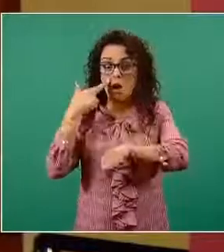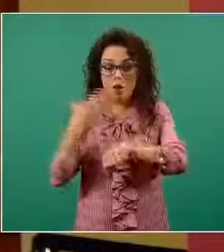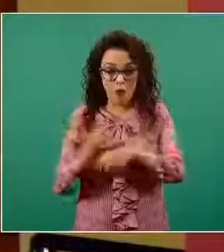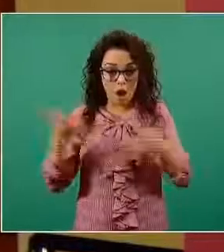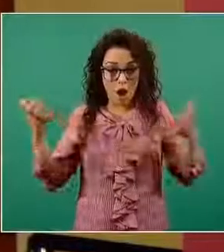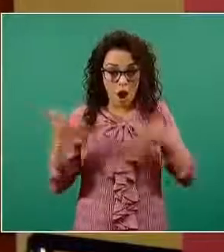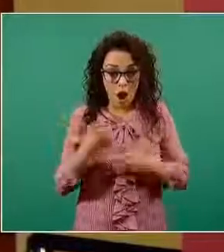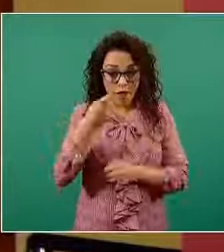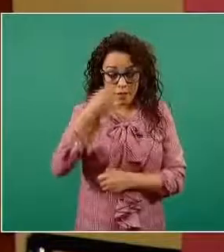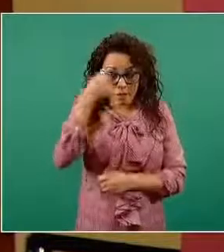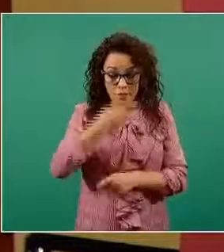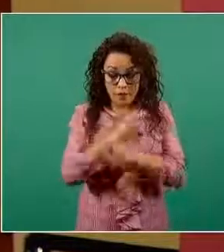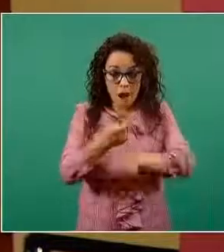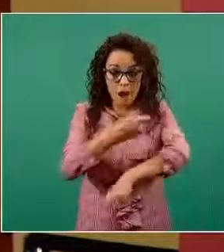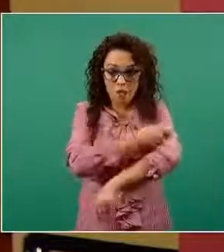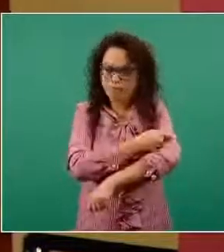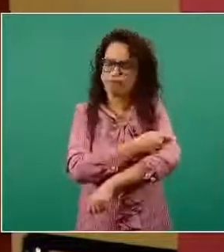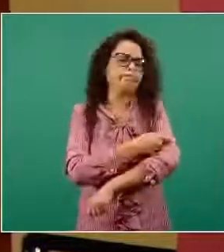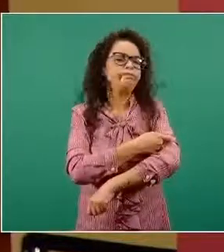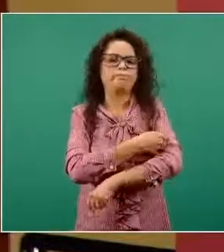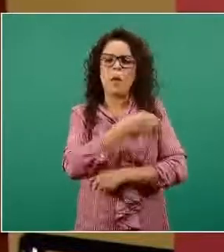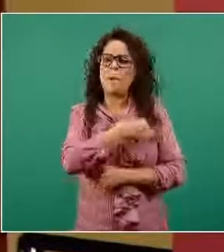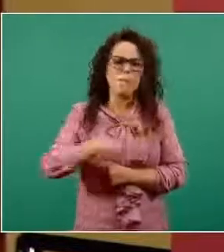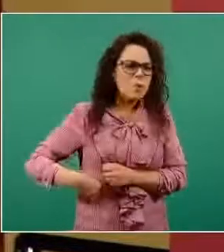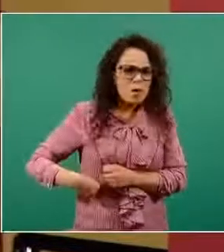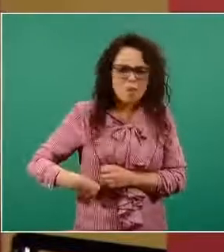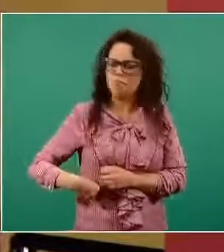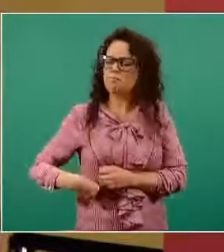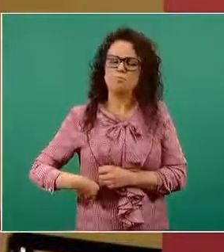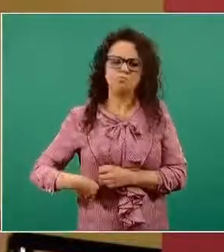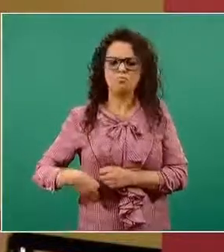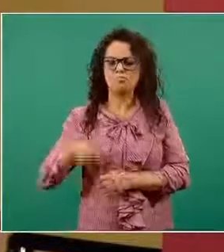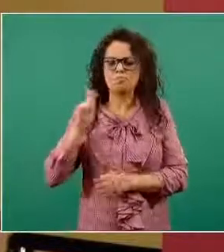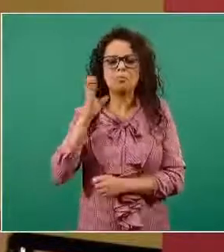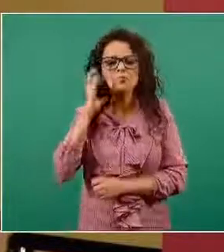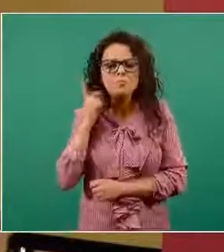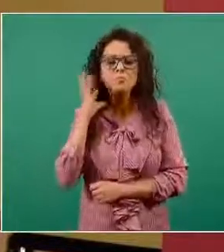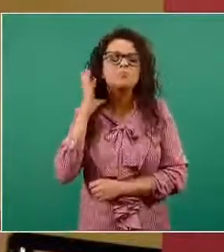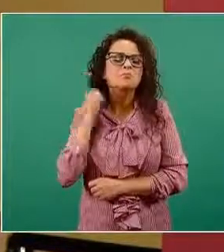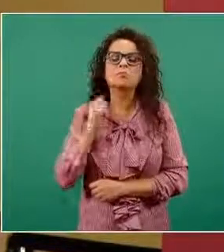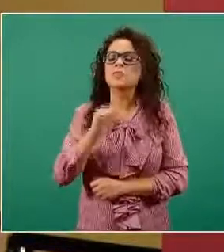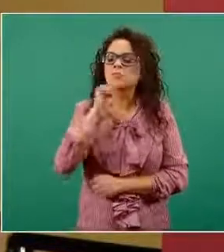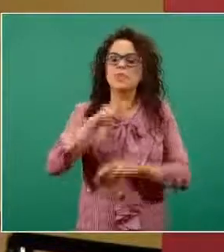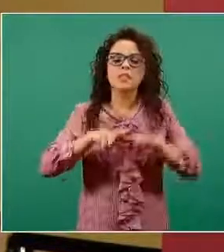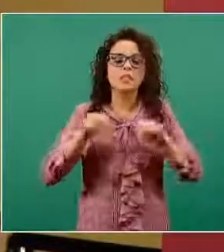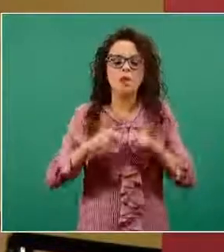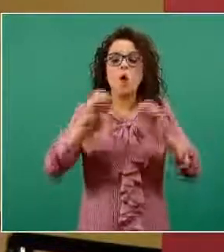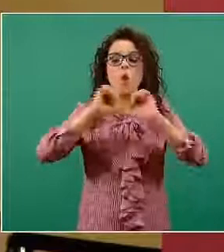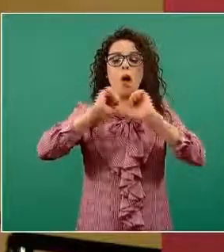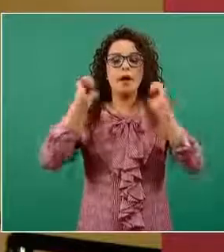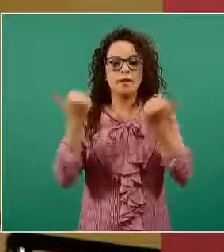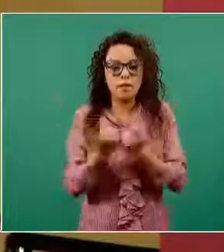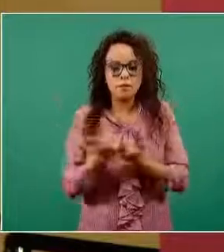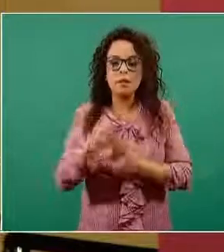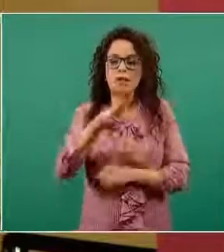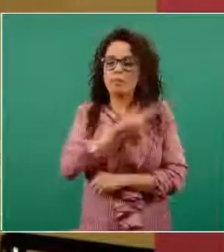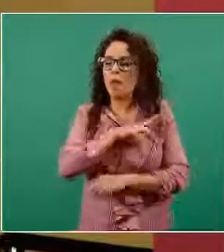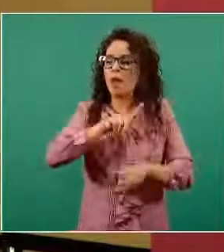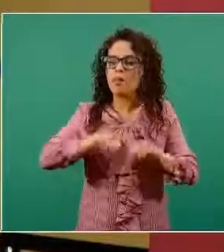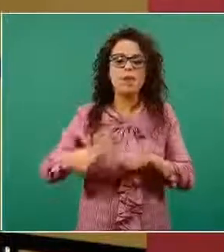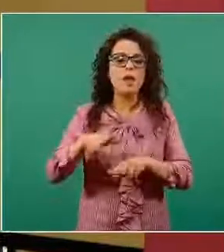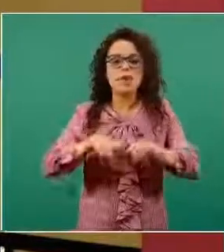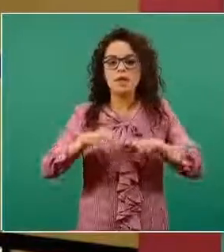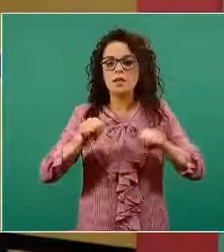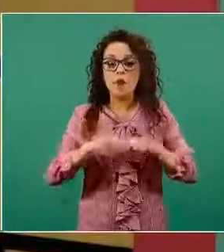de los gobiernos municipales, ni a cargo de legisladores, ni a cargo de organizaciones civiles, sociales o privadas. Es un